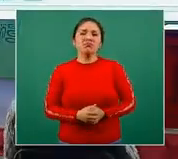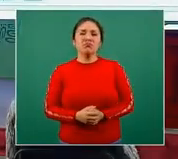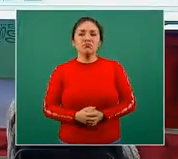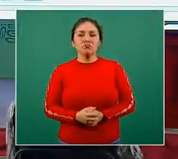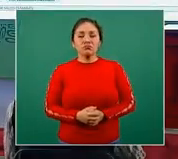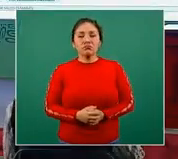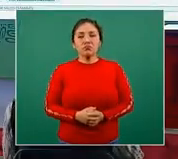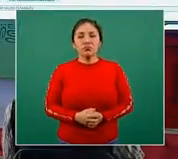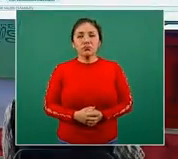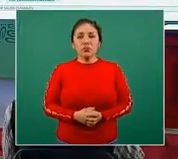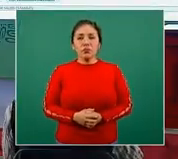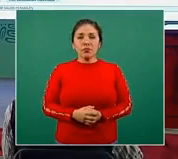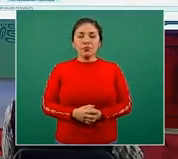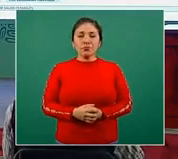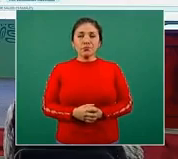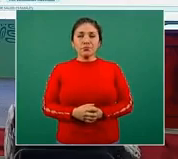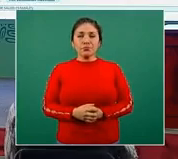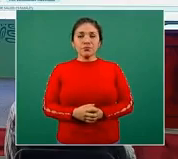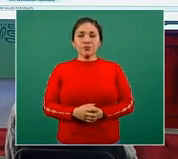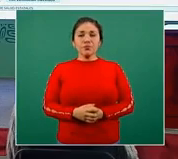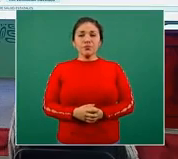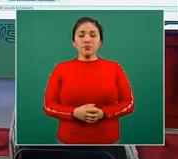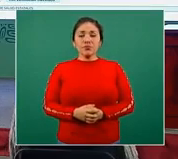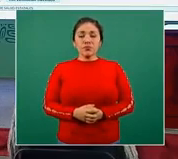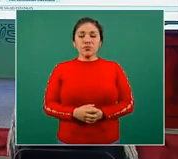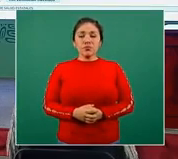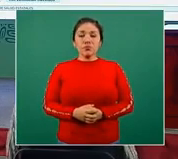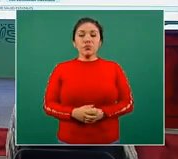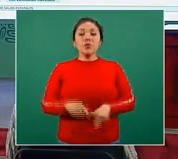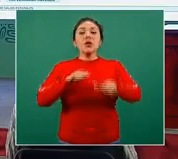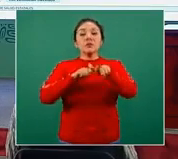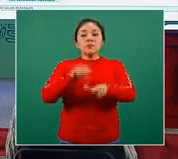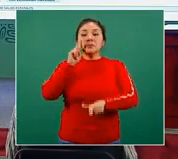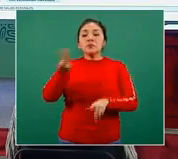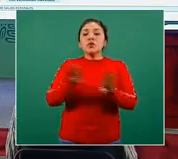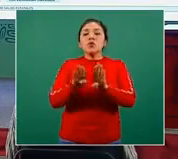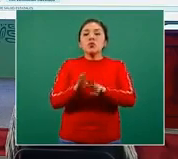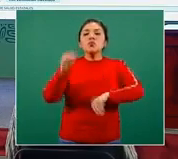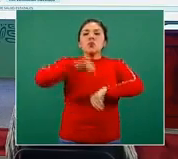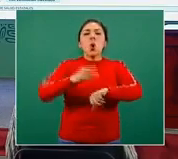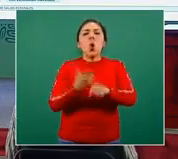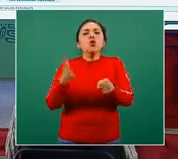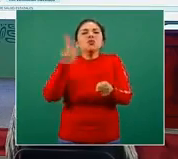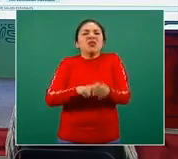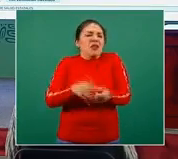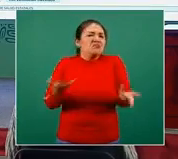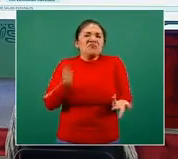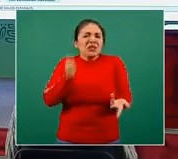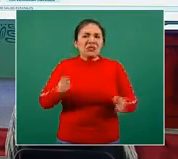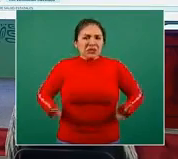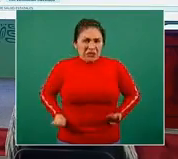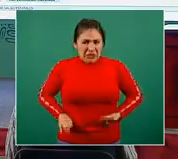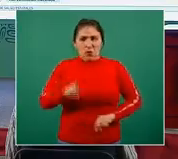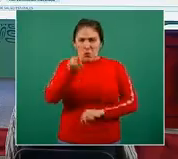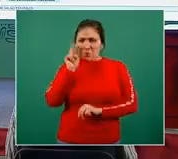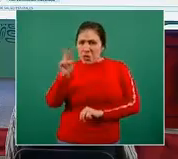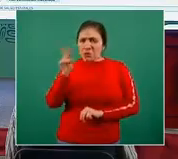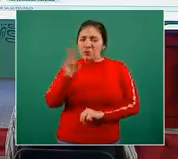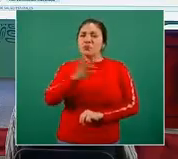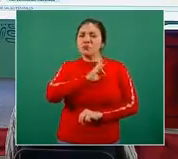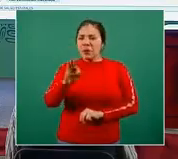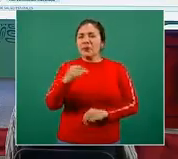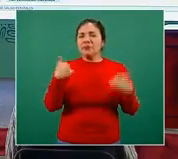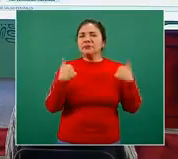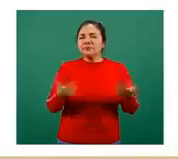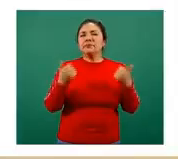diapositiva. Continuamos graficando el comportamiento de la hospitalización, en el cual también podemos continuar